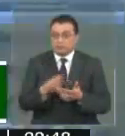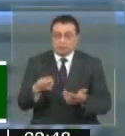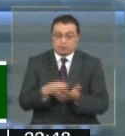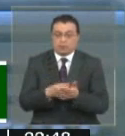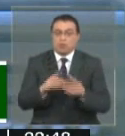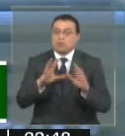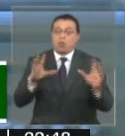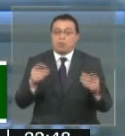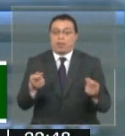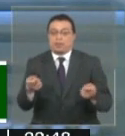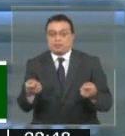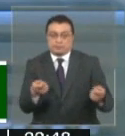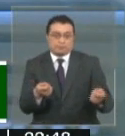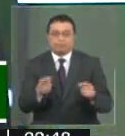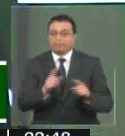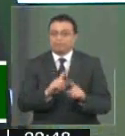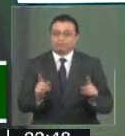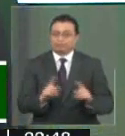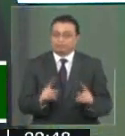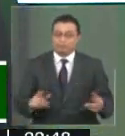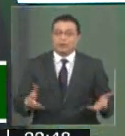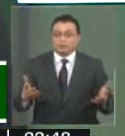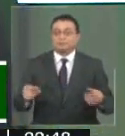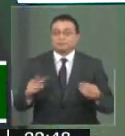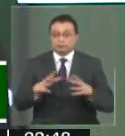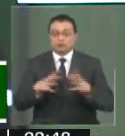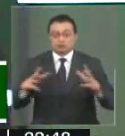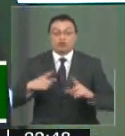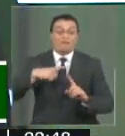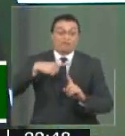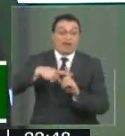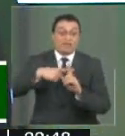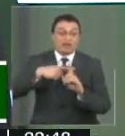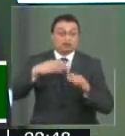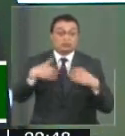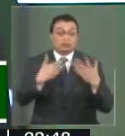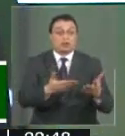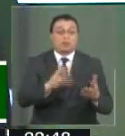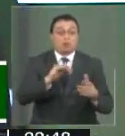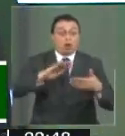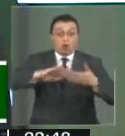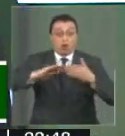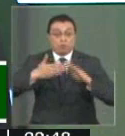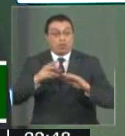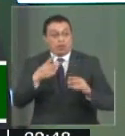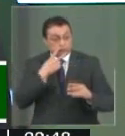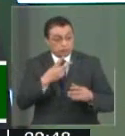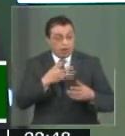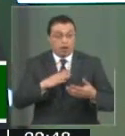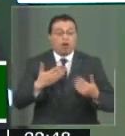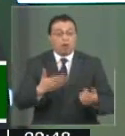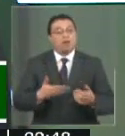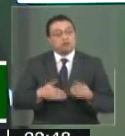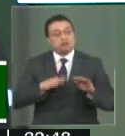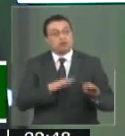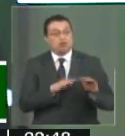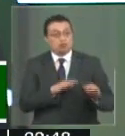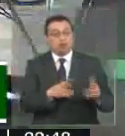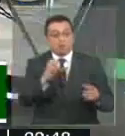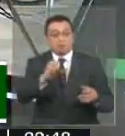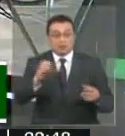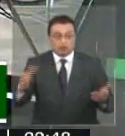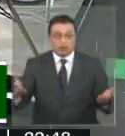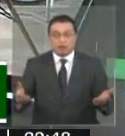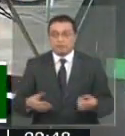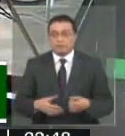inversión muy, muy limitada y con un enorme beneficio por la comunidad en general, no solamente por las personas, sino por